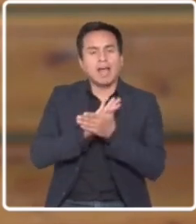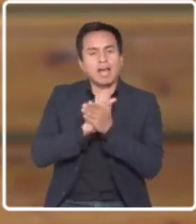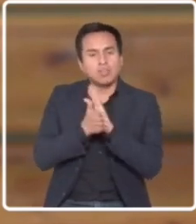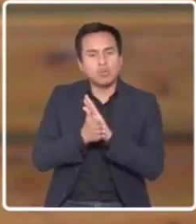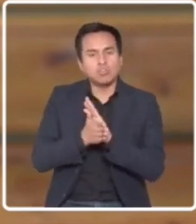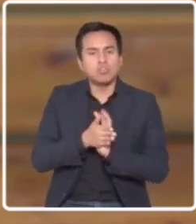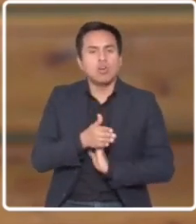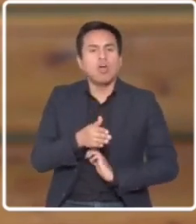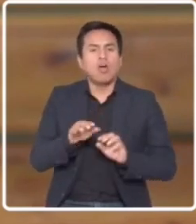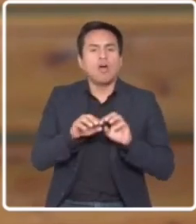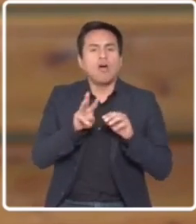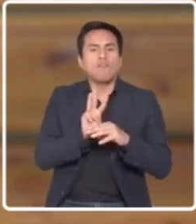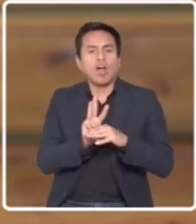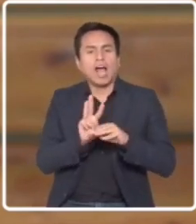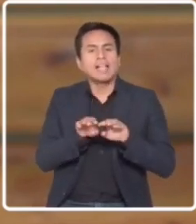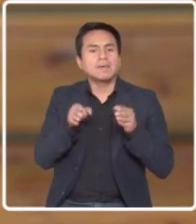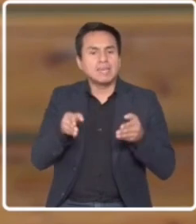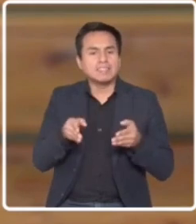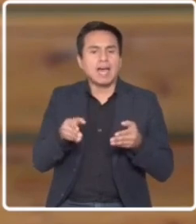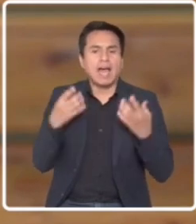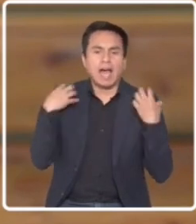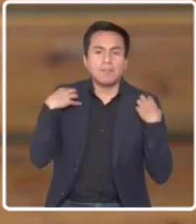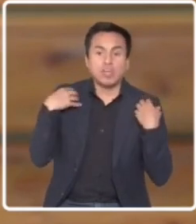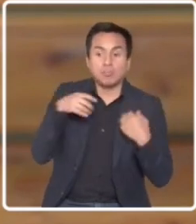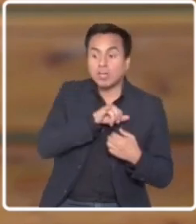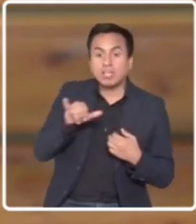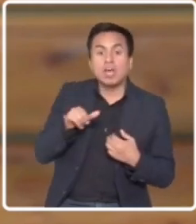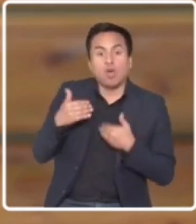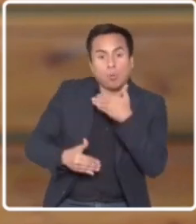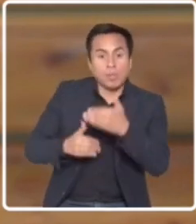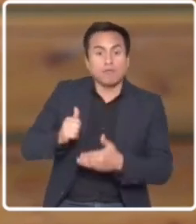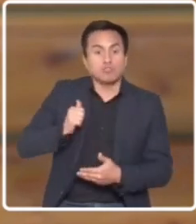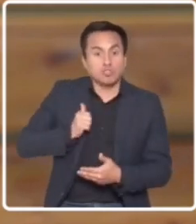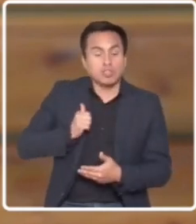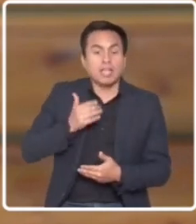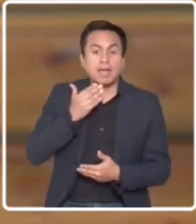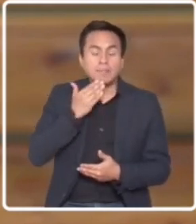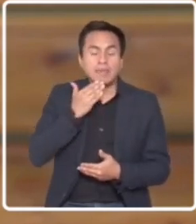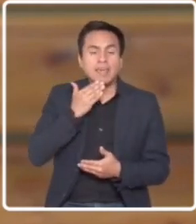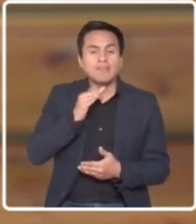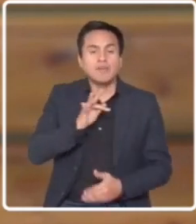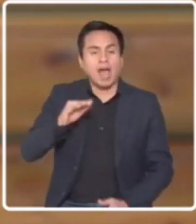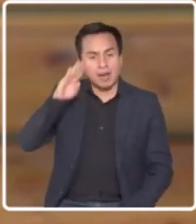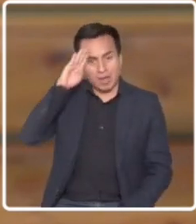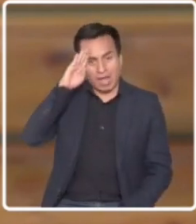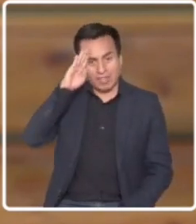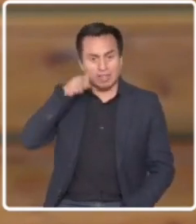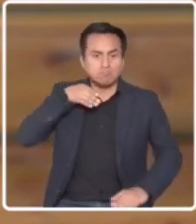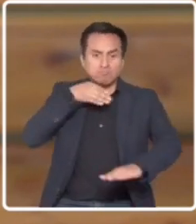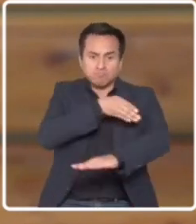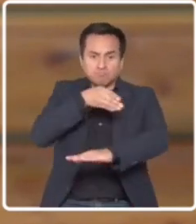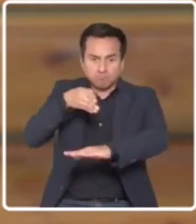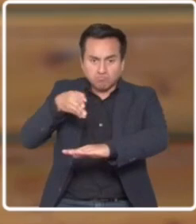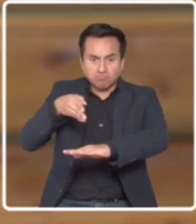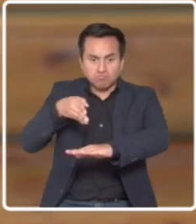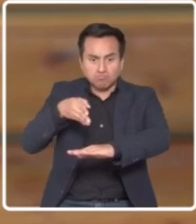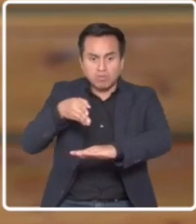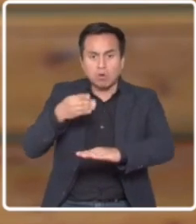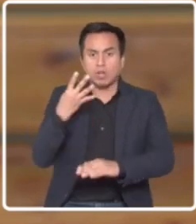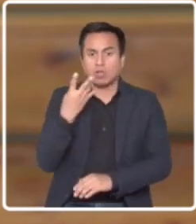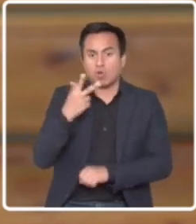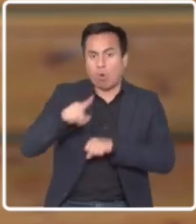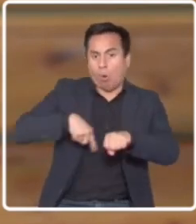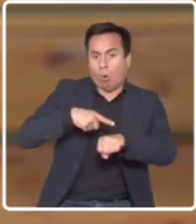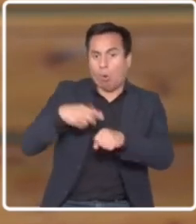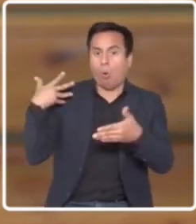los vocales de mesa, a todos los apoderados que más tarde cumplirán funciones, a las Fuerzas Armadas que han estado desplegadas desde hace